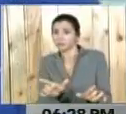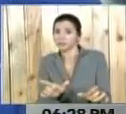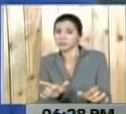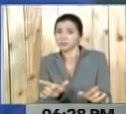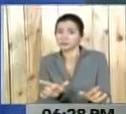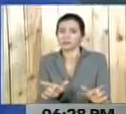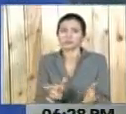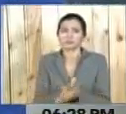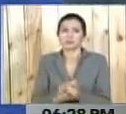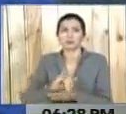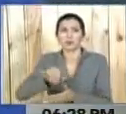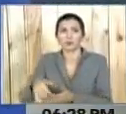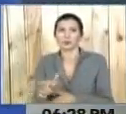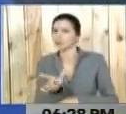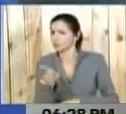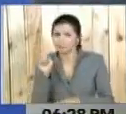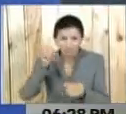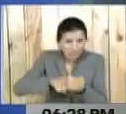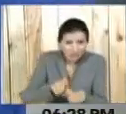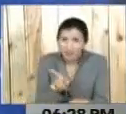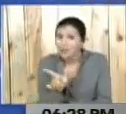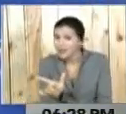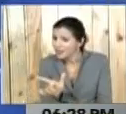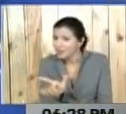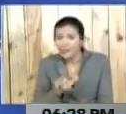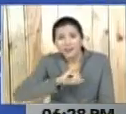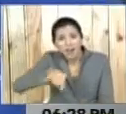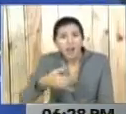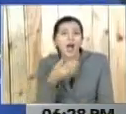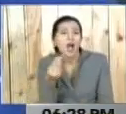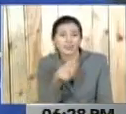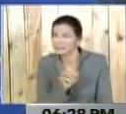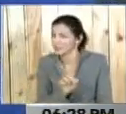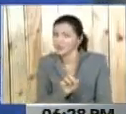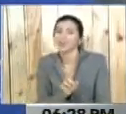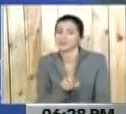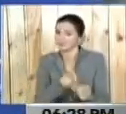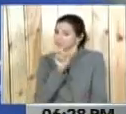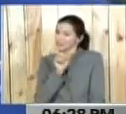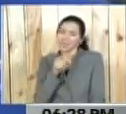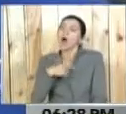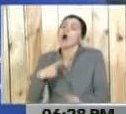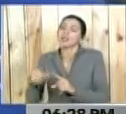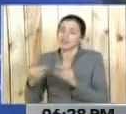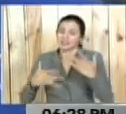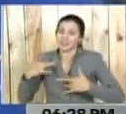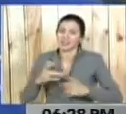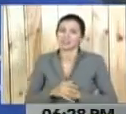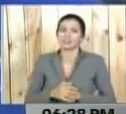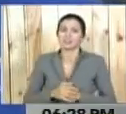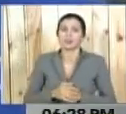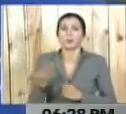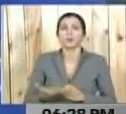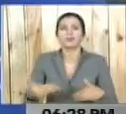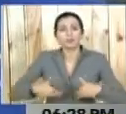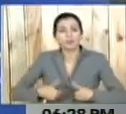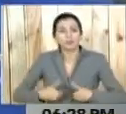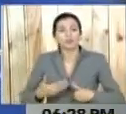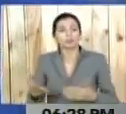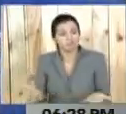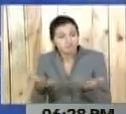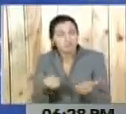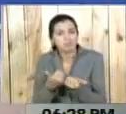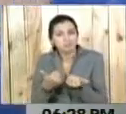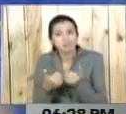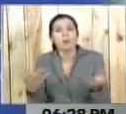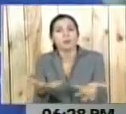tiene edad para la JPSU? No, ya estamos ahí, estamos cumpliendo otras tareas. pero tienen un campamento. Yo creo que es importante reivindicar ese esfuerzo que están haciendo la juventud. Yo creo que